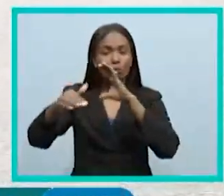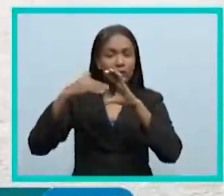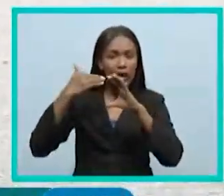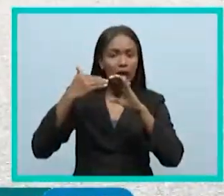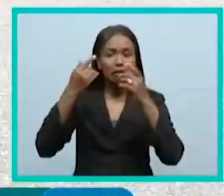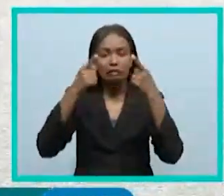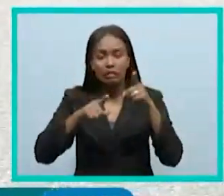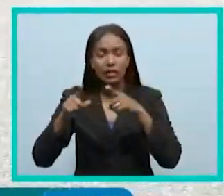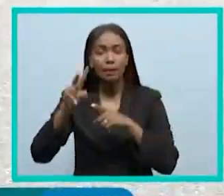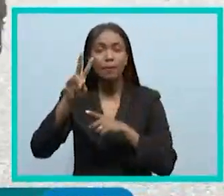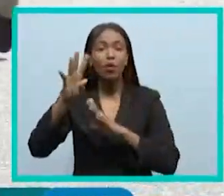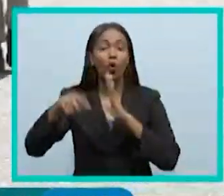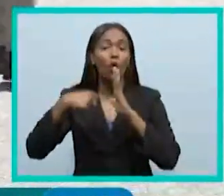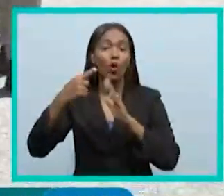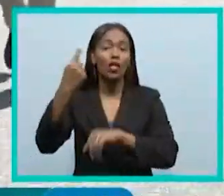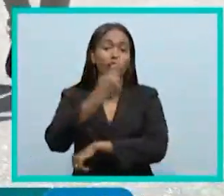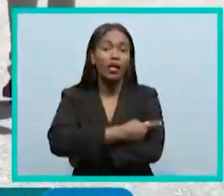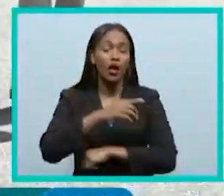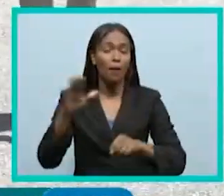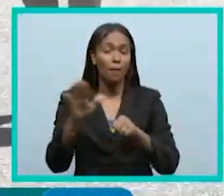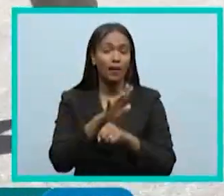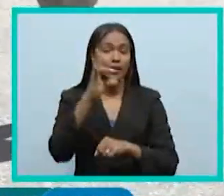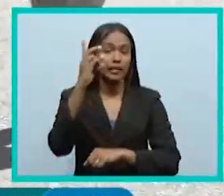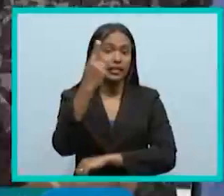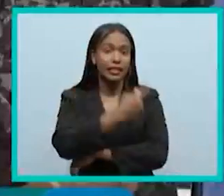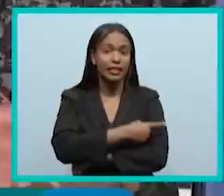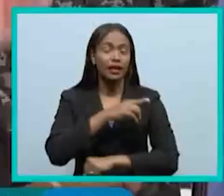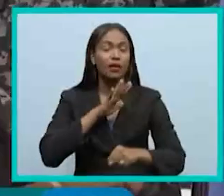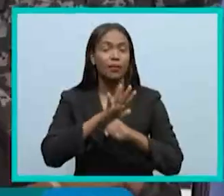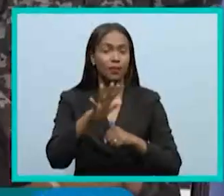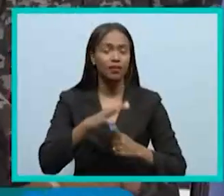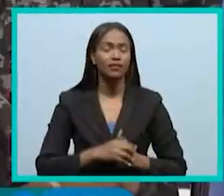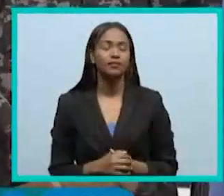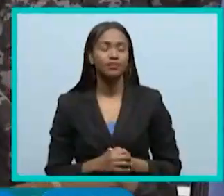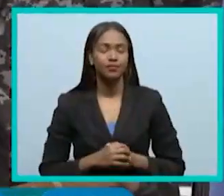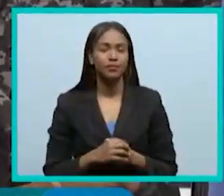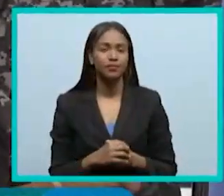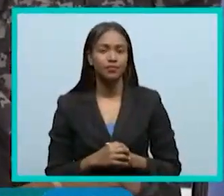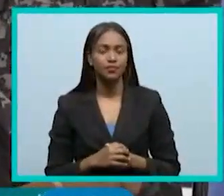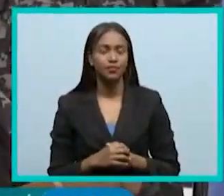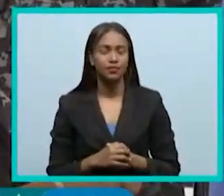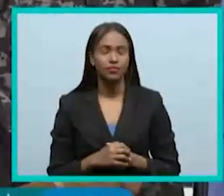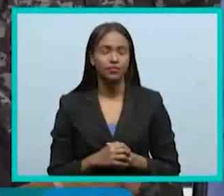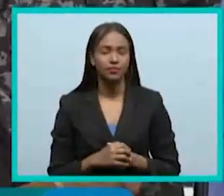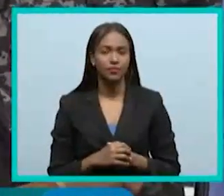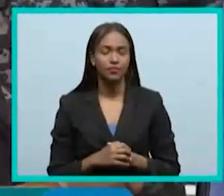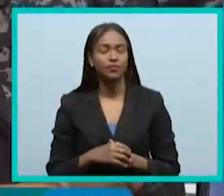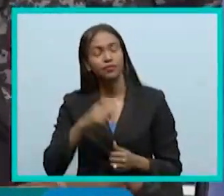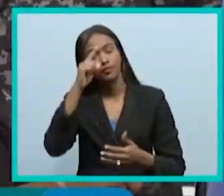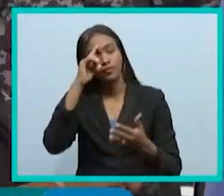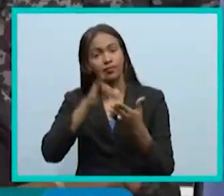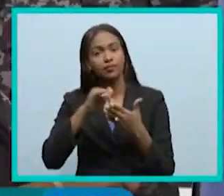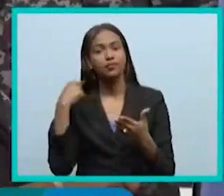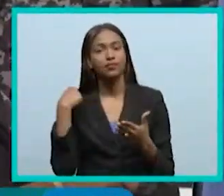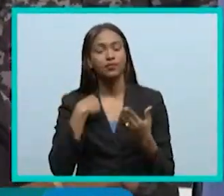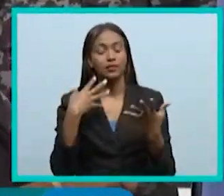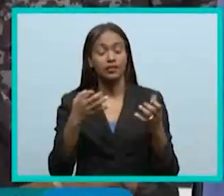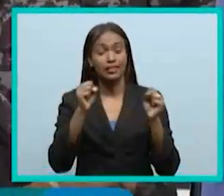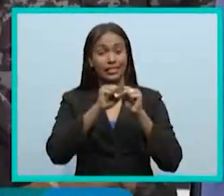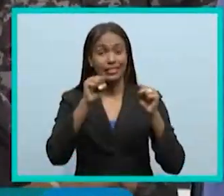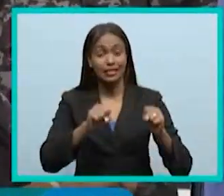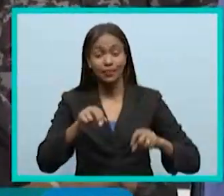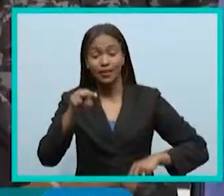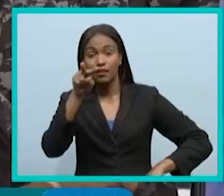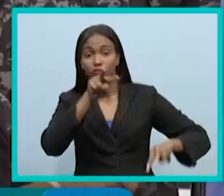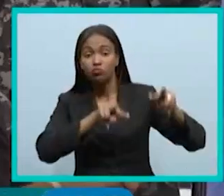24 horas del día, los 7 días a la semana. En definitiva, hemos apostado por un sistema de monitoreo